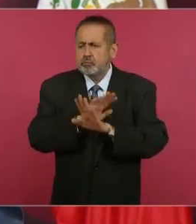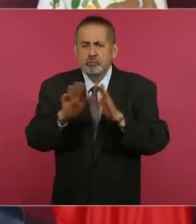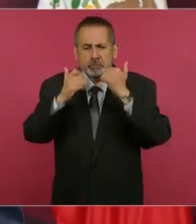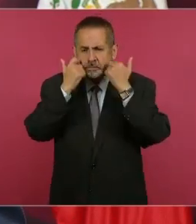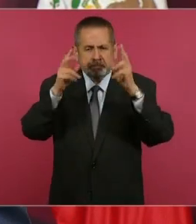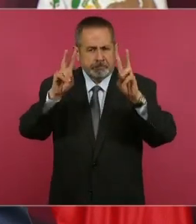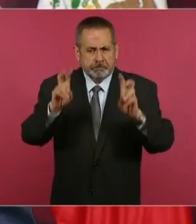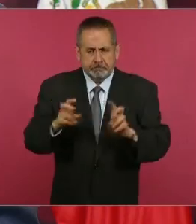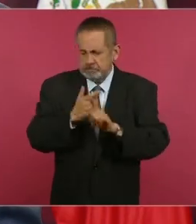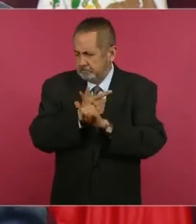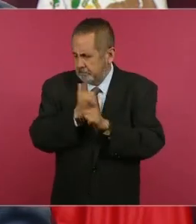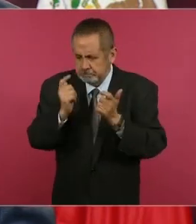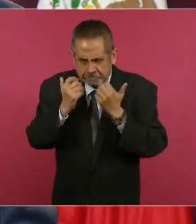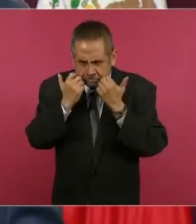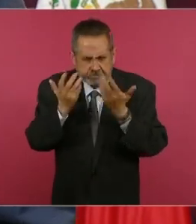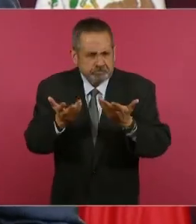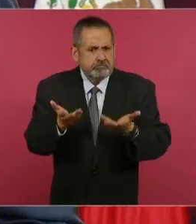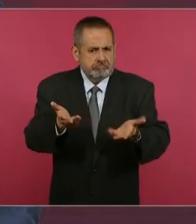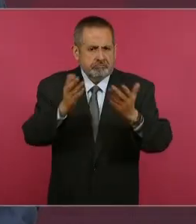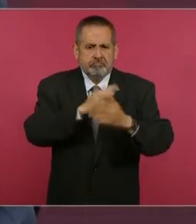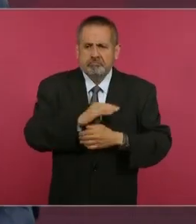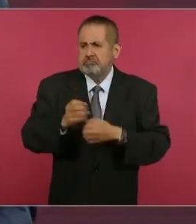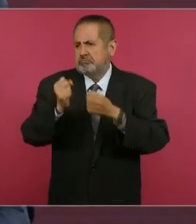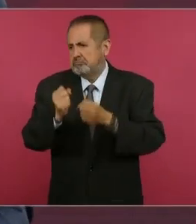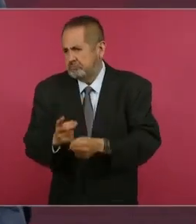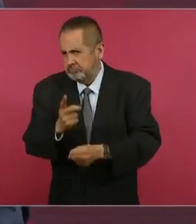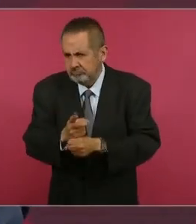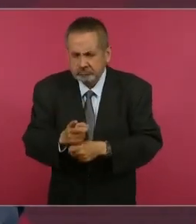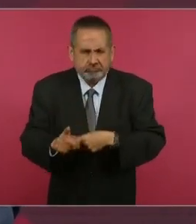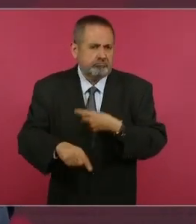considere de interés, seguridad,